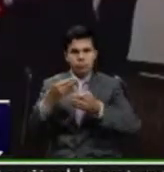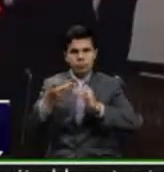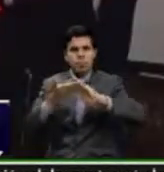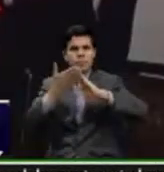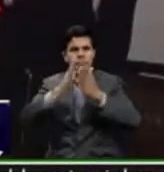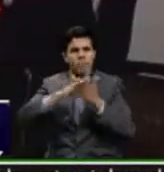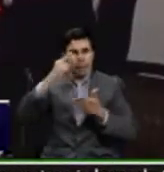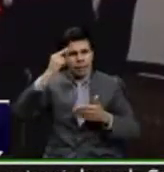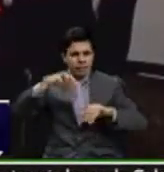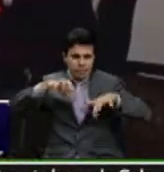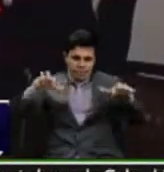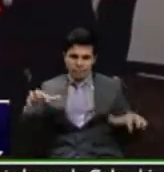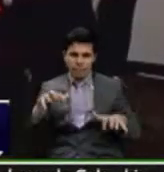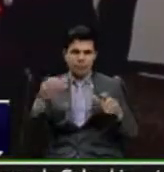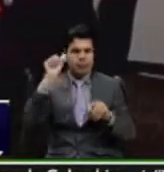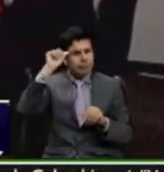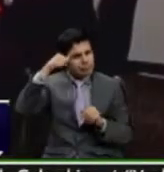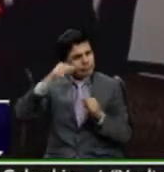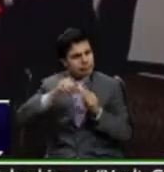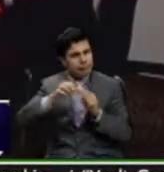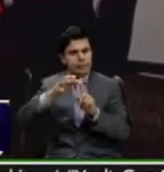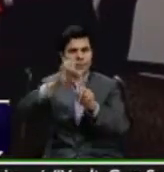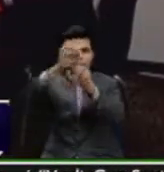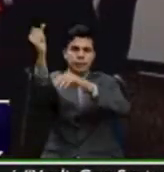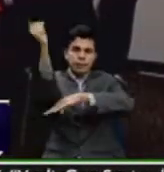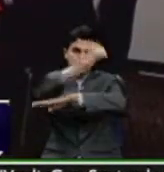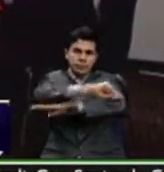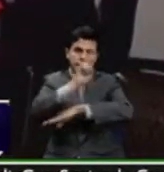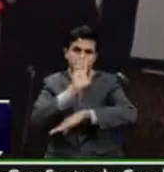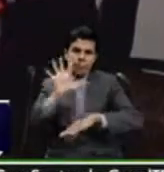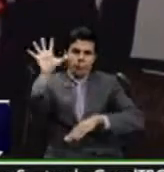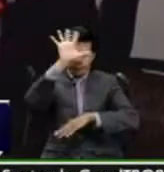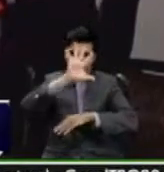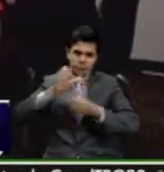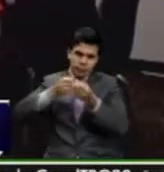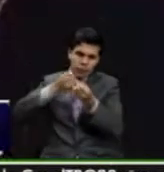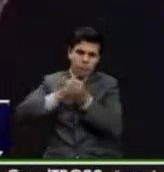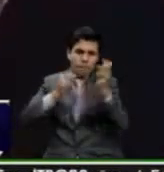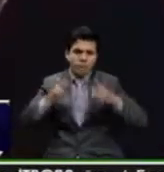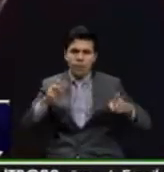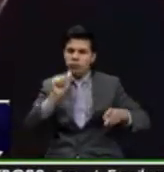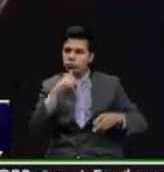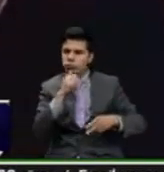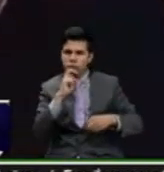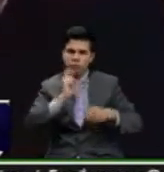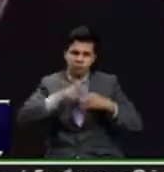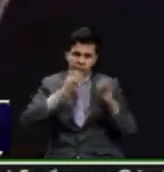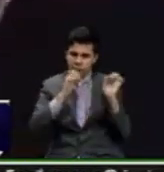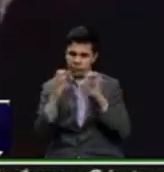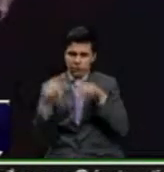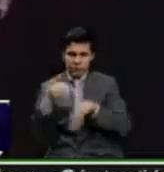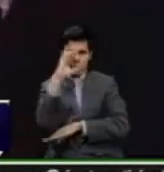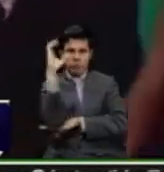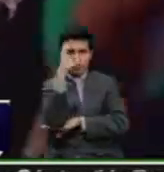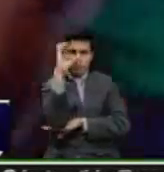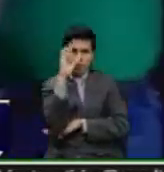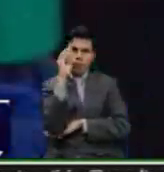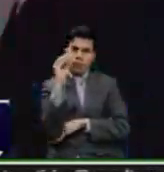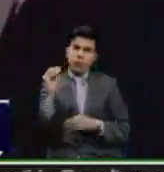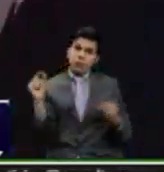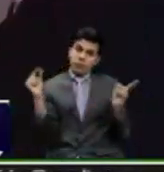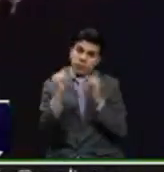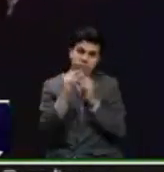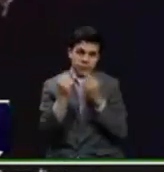de lo que va a ser la conmemoración del Día Nacional del Apoyo contra las Víctimas del Conflicto Armado en Colombia. Sin embargo, se